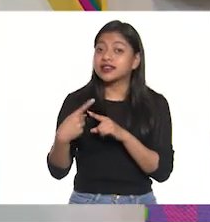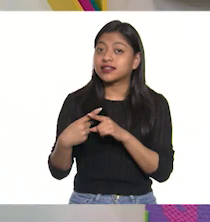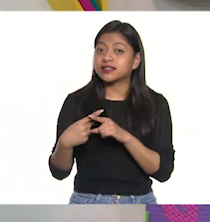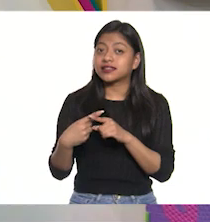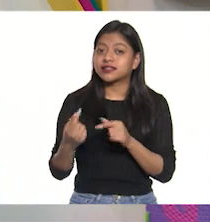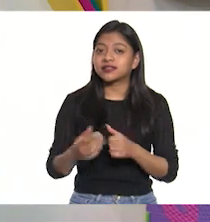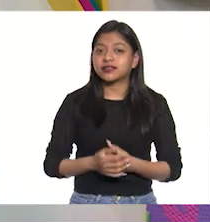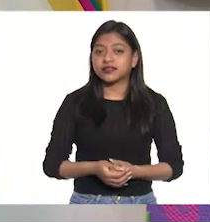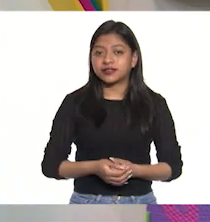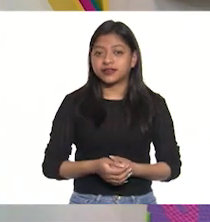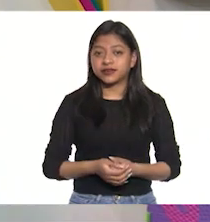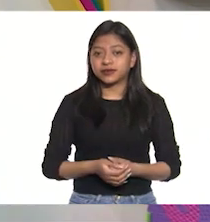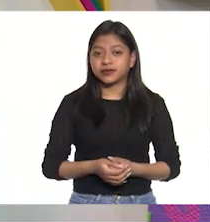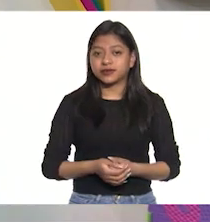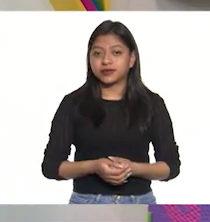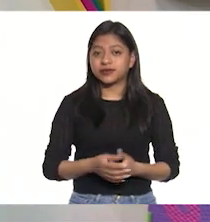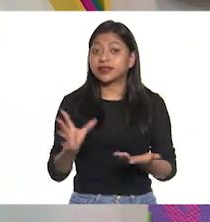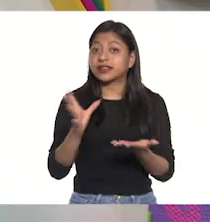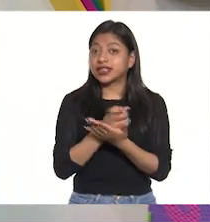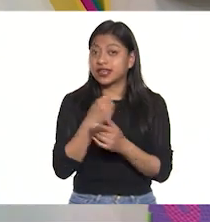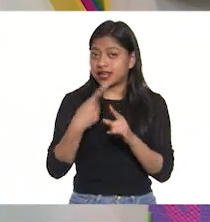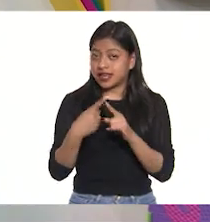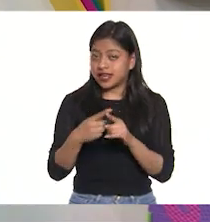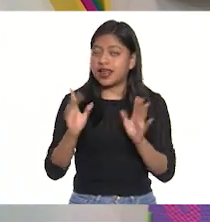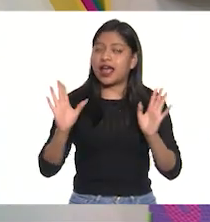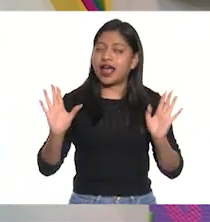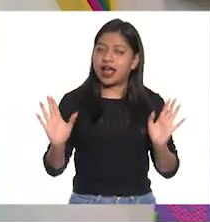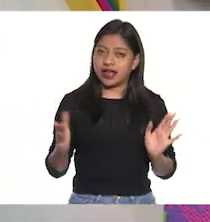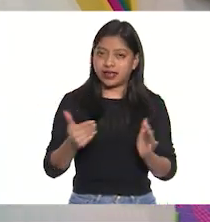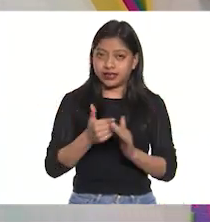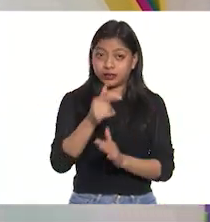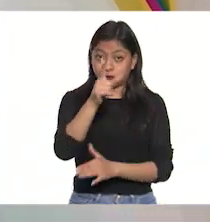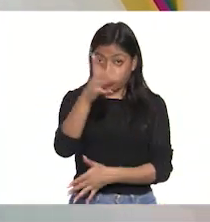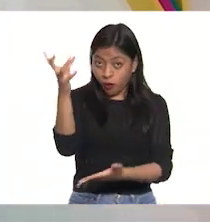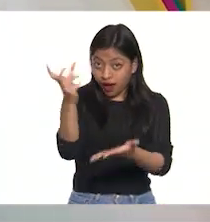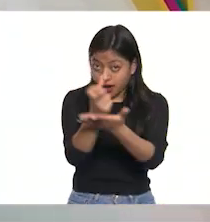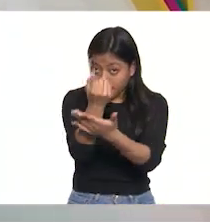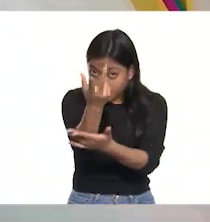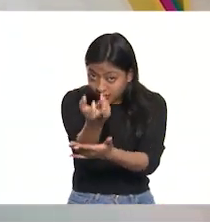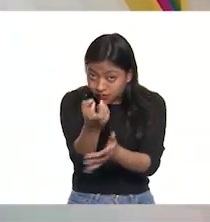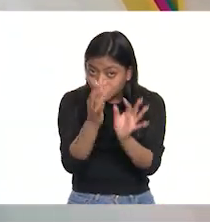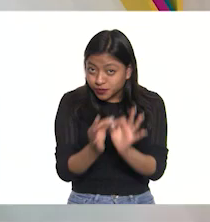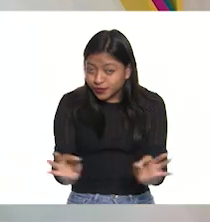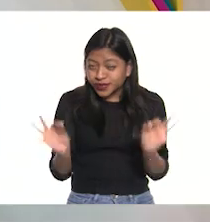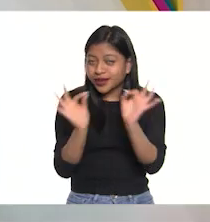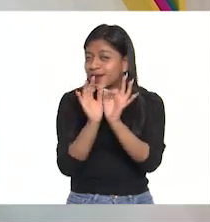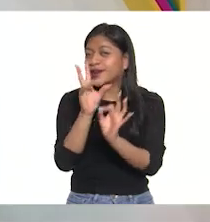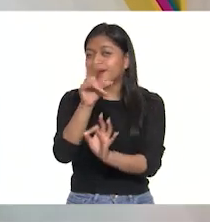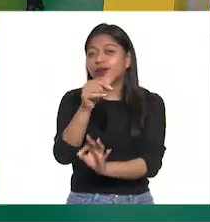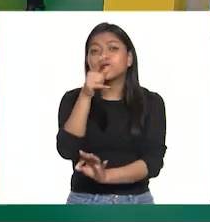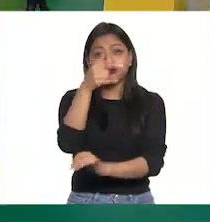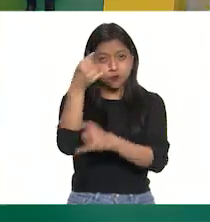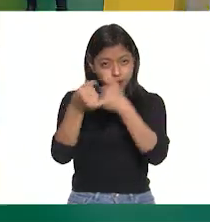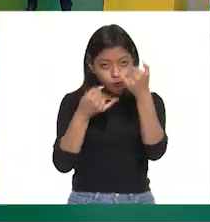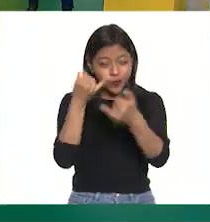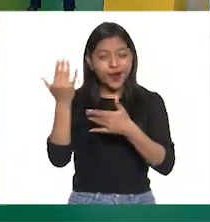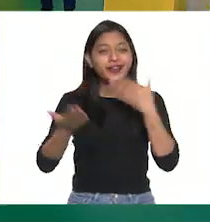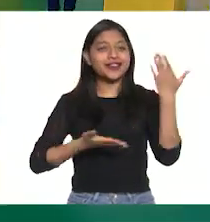quién ganó. Antes de decir quién ganó, quiero recordar que lo importante no es ganar, sino divertirse